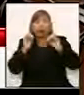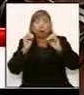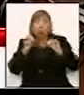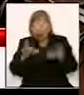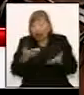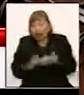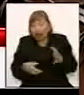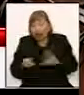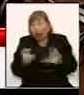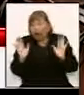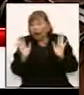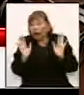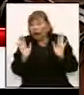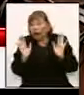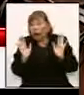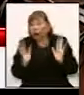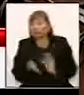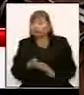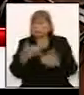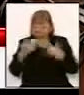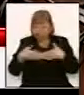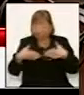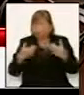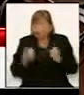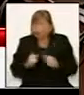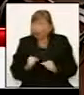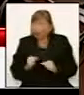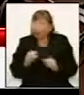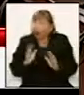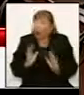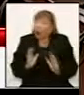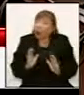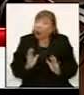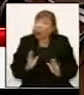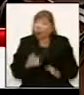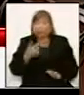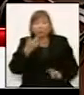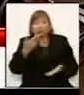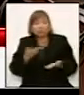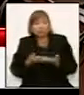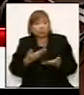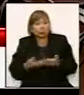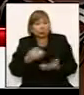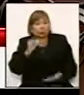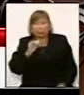hecho, ¿es posible, o mejor dicho, este IBD